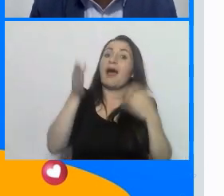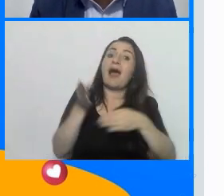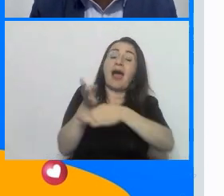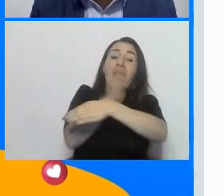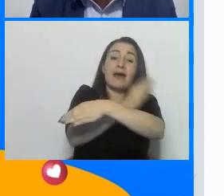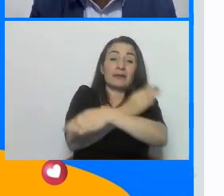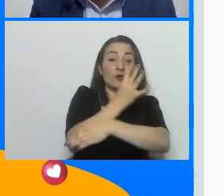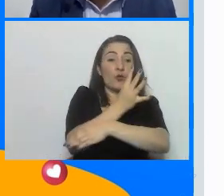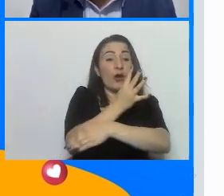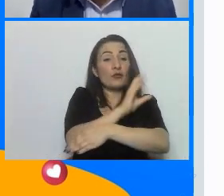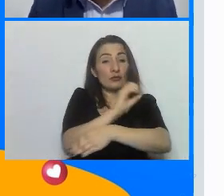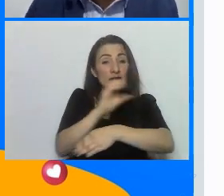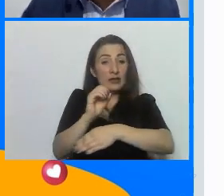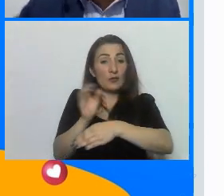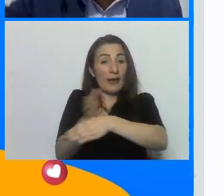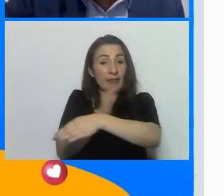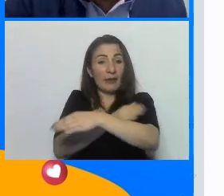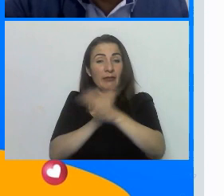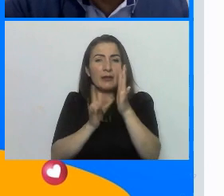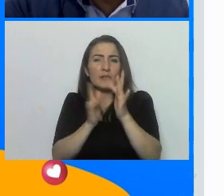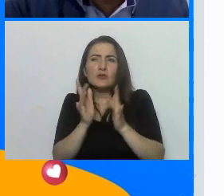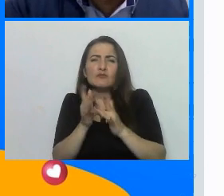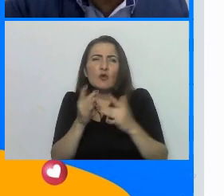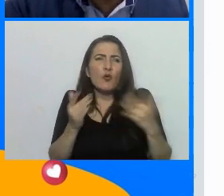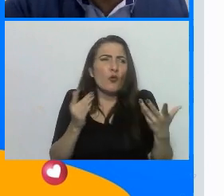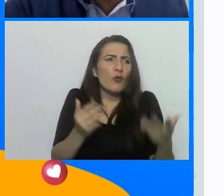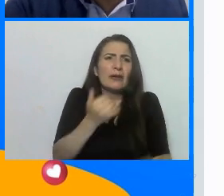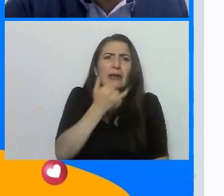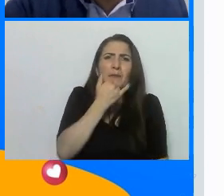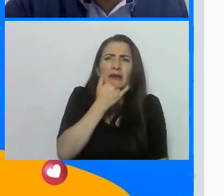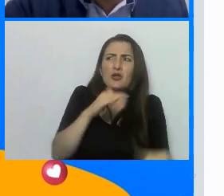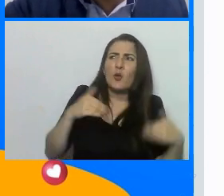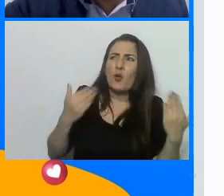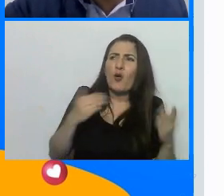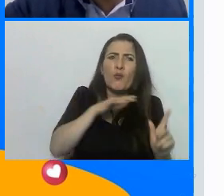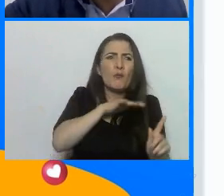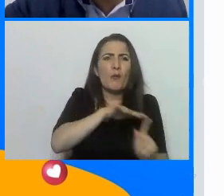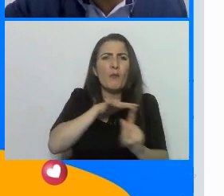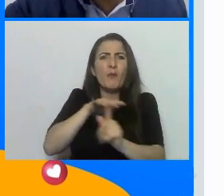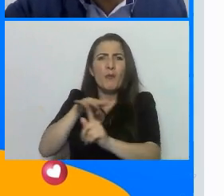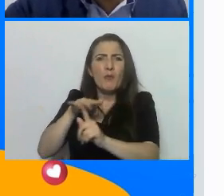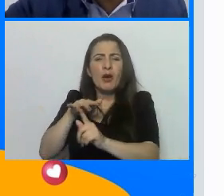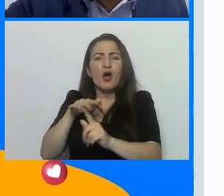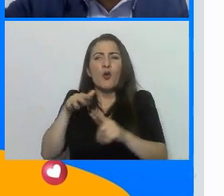ya un interés por conocer realmente qué pasaba, cómo incidía, cómo